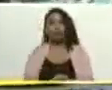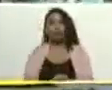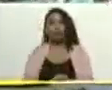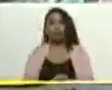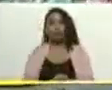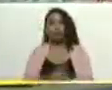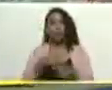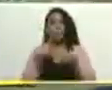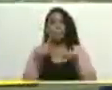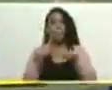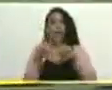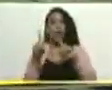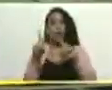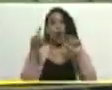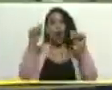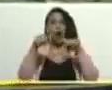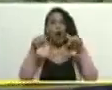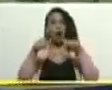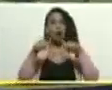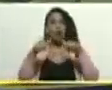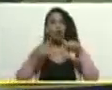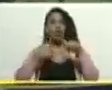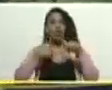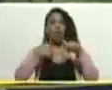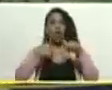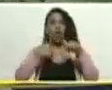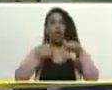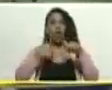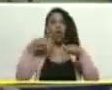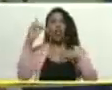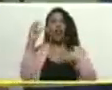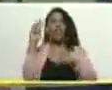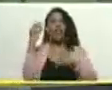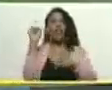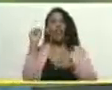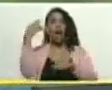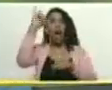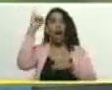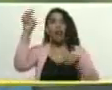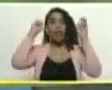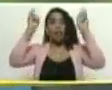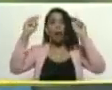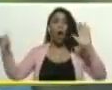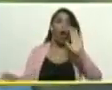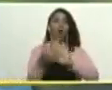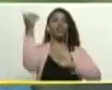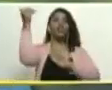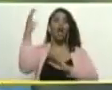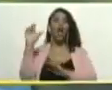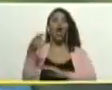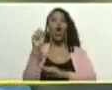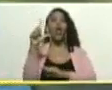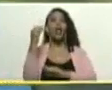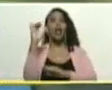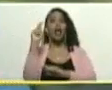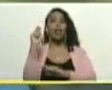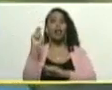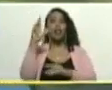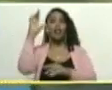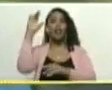pero aquí va David yo soy David y llevo la onda contra Goliat David